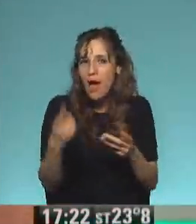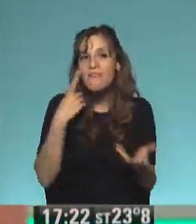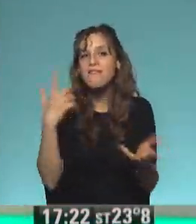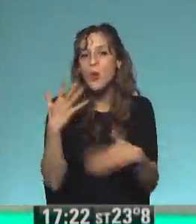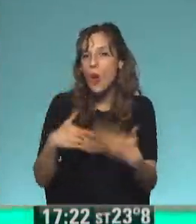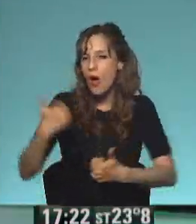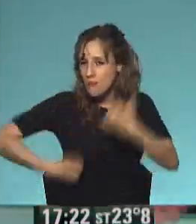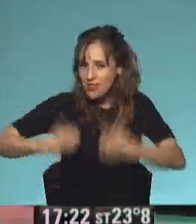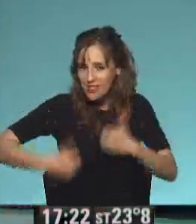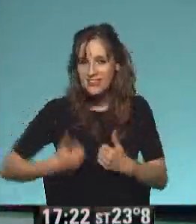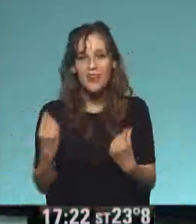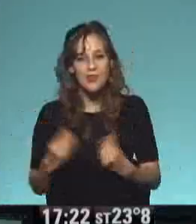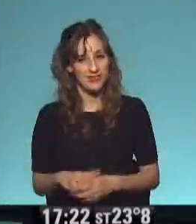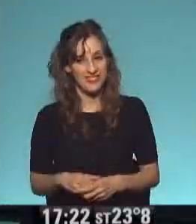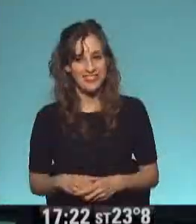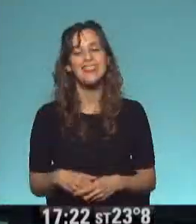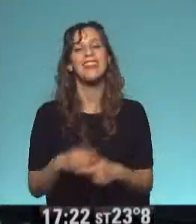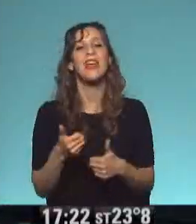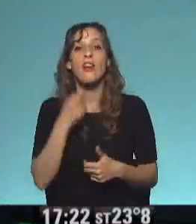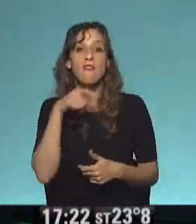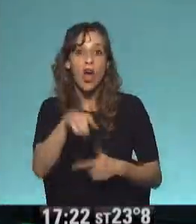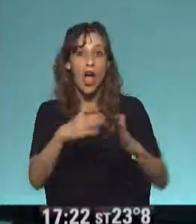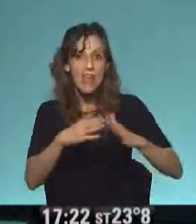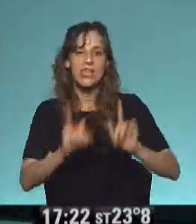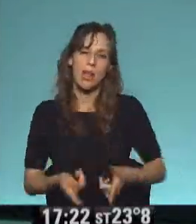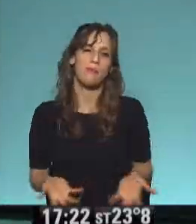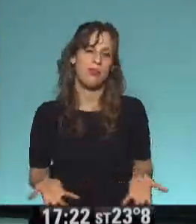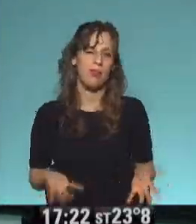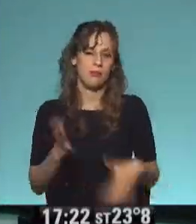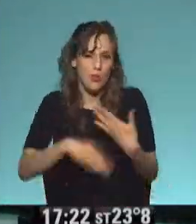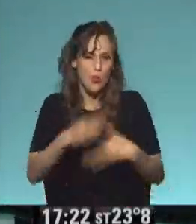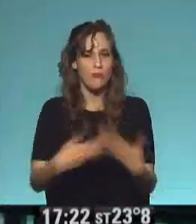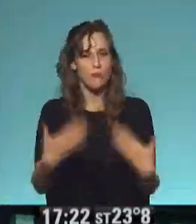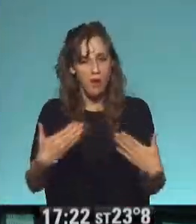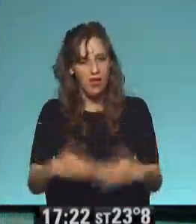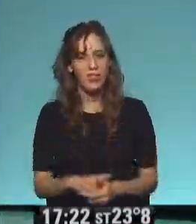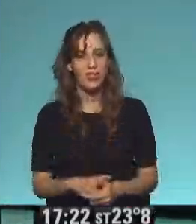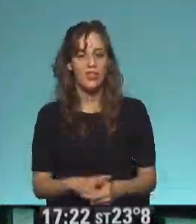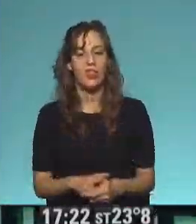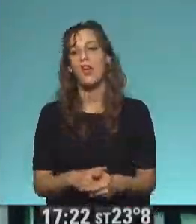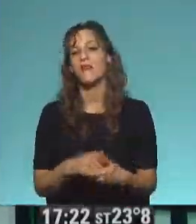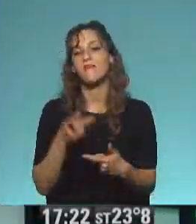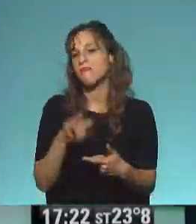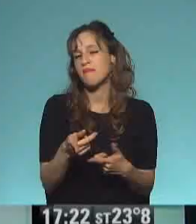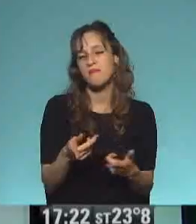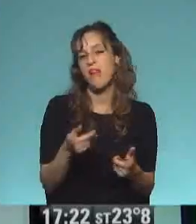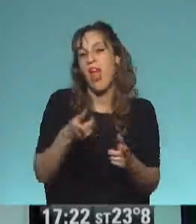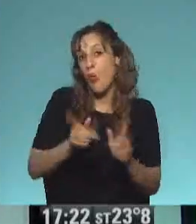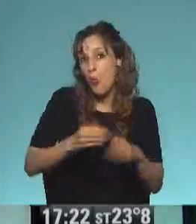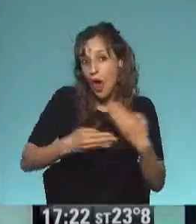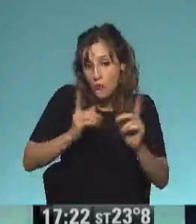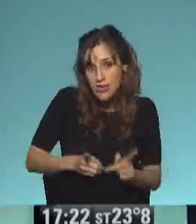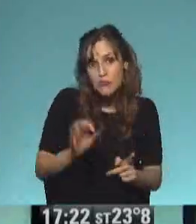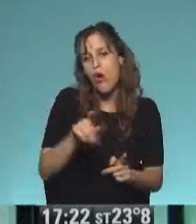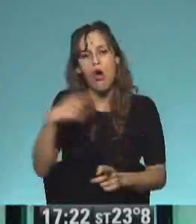tiempo. Perfecto. ¿Eh? Listo. Entonces, ustedes en casa también lo pueden hacer con todas estas cosas o cualquier otro de los juegos. Lo importante es estar en